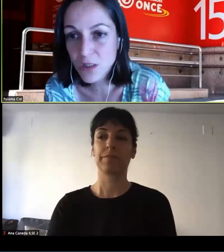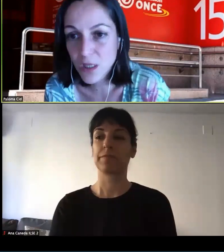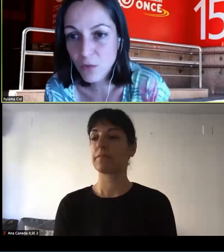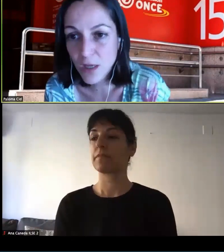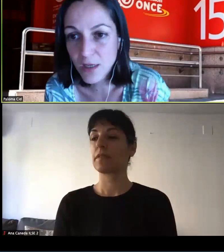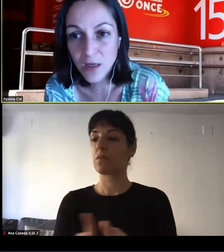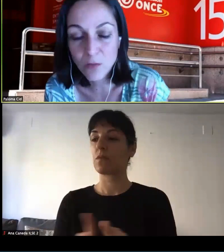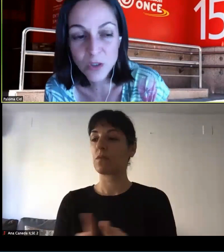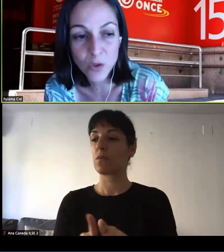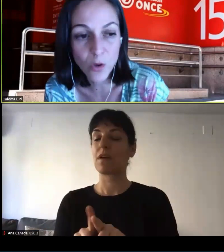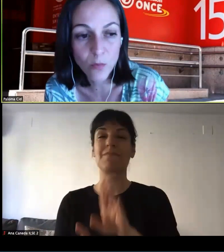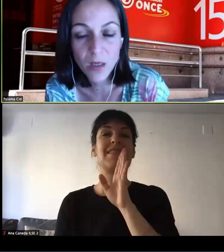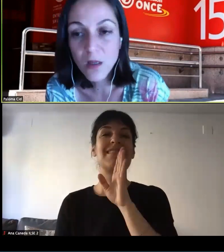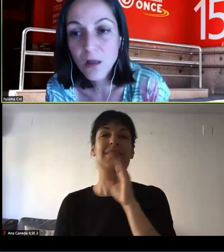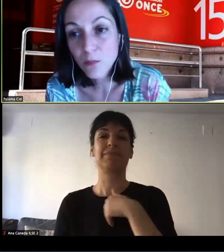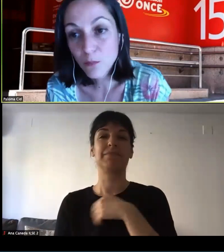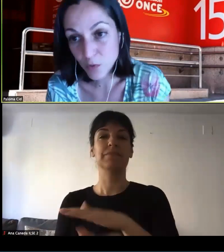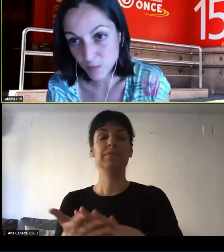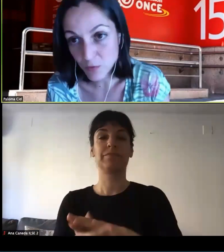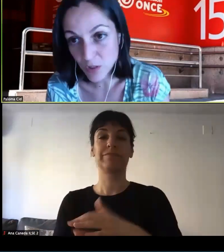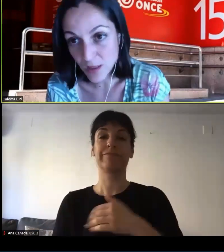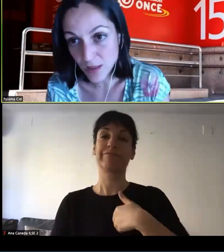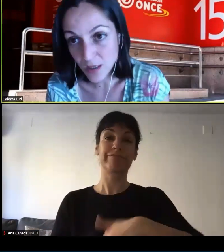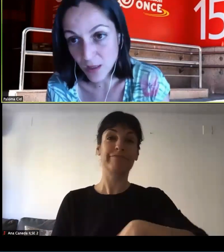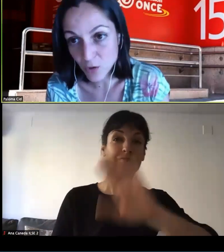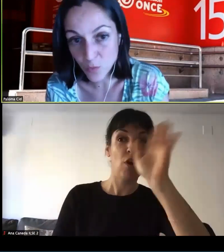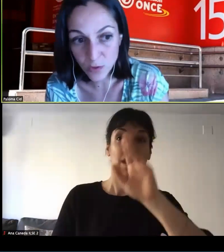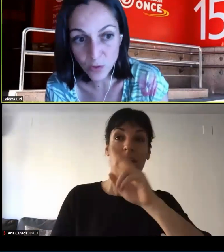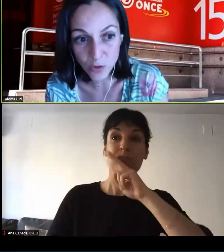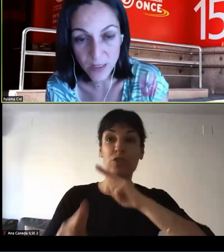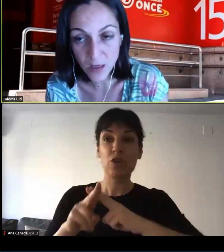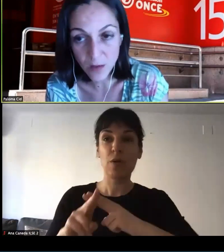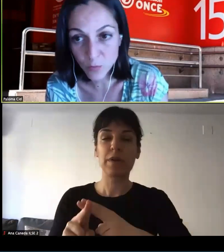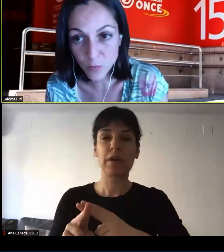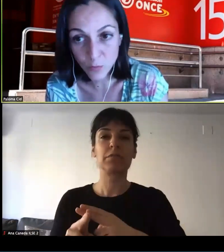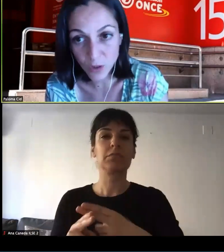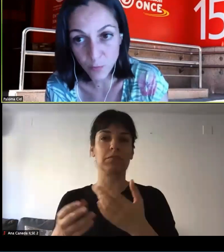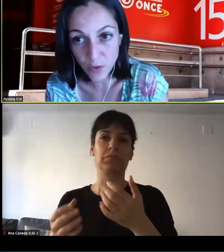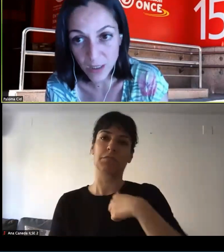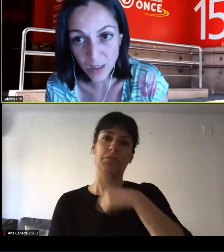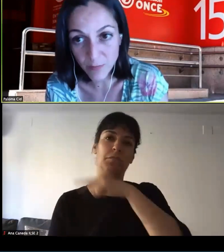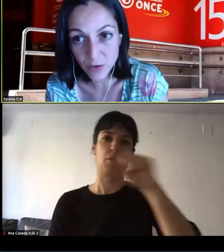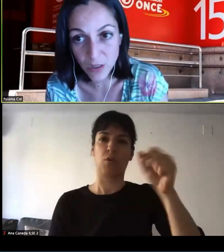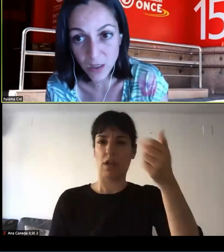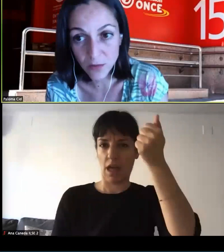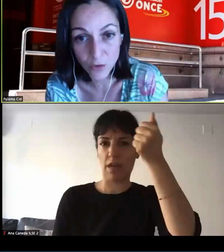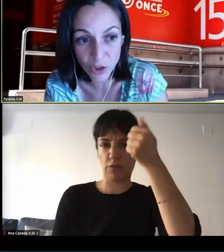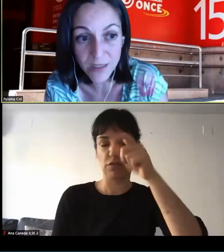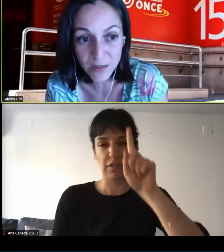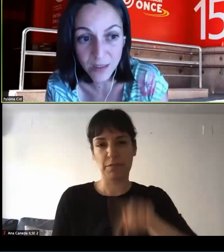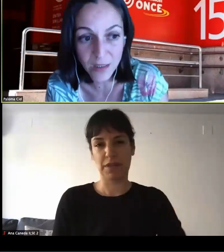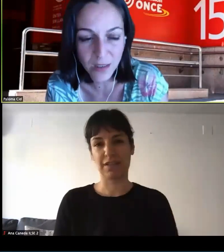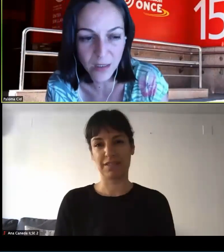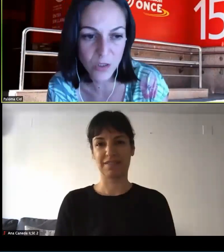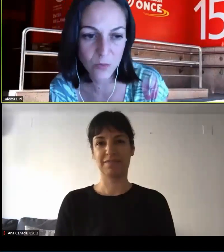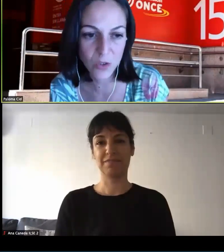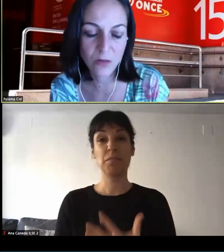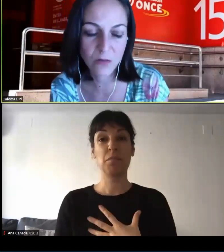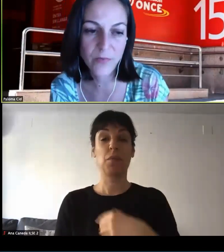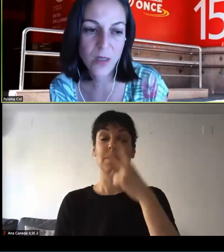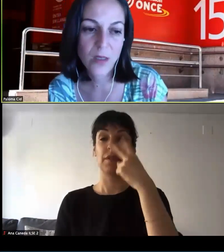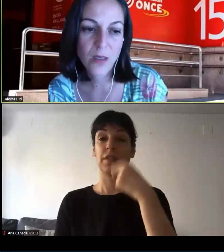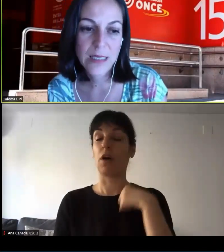que saludar y dar nuestro nombre, pues vamos a decir adiós cuando nos vayamos, porque puede que la persona no se entere de que nos hemos